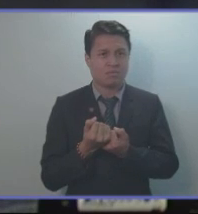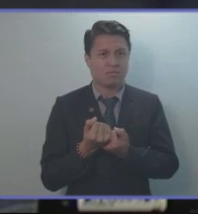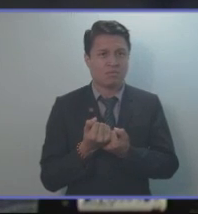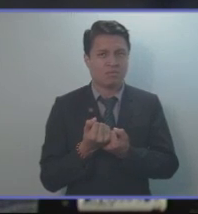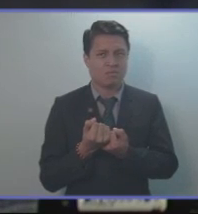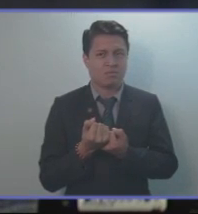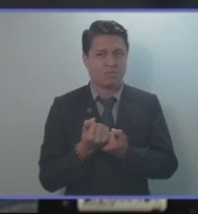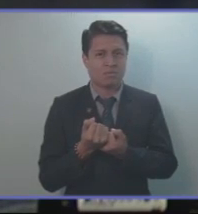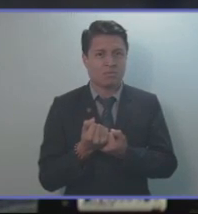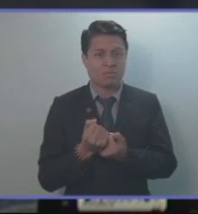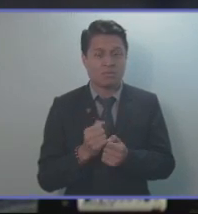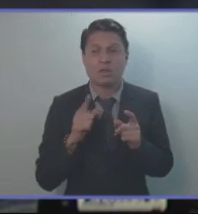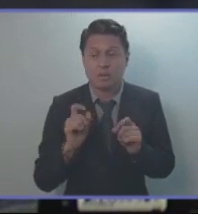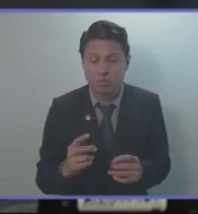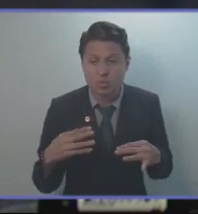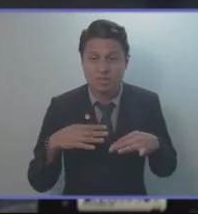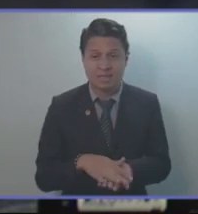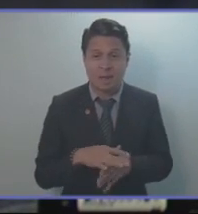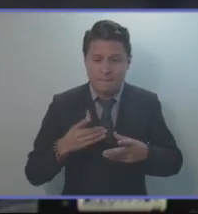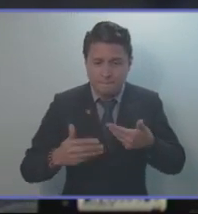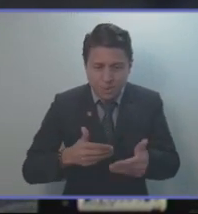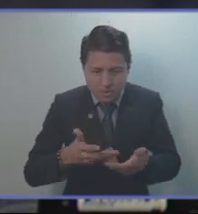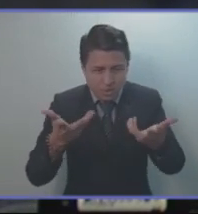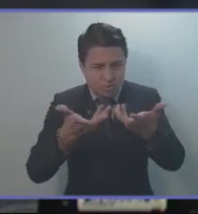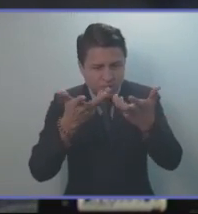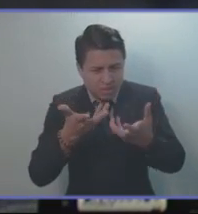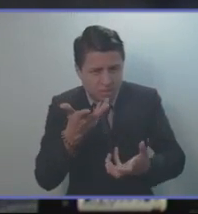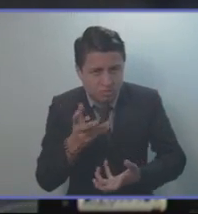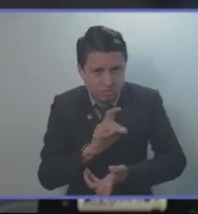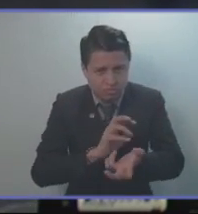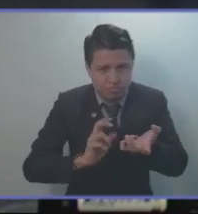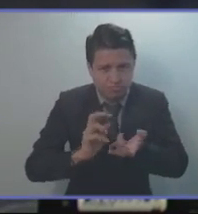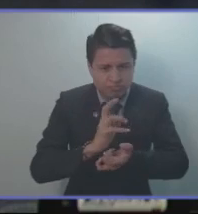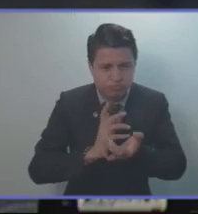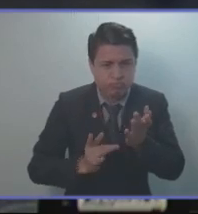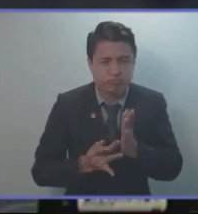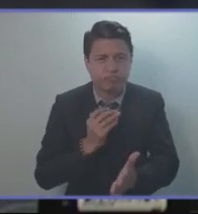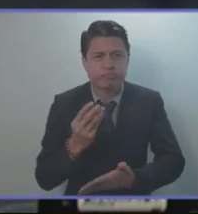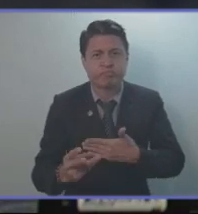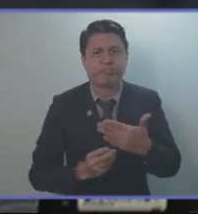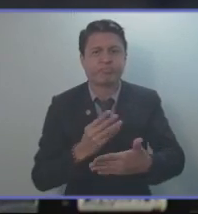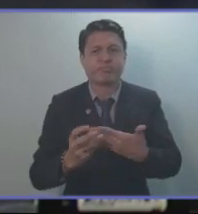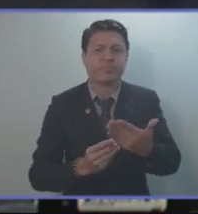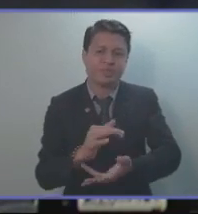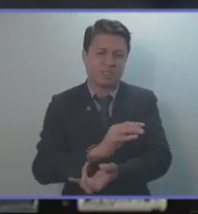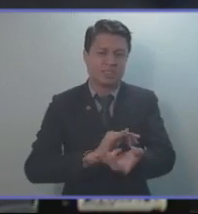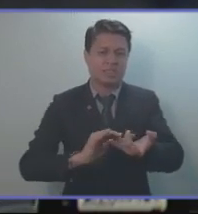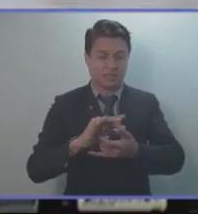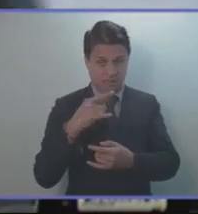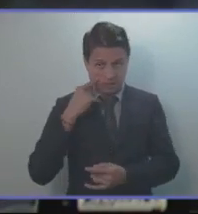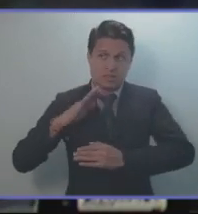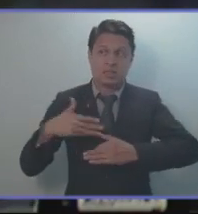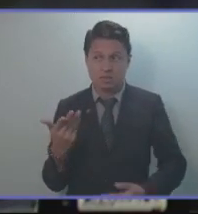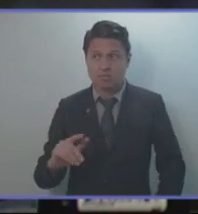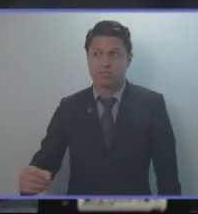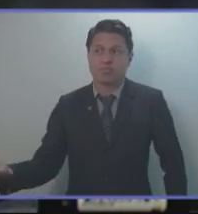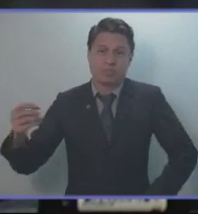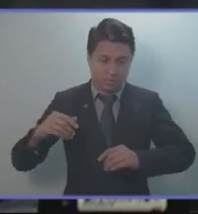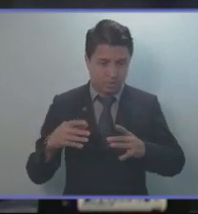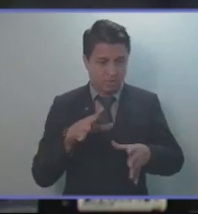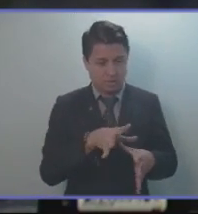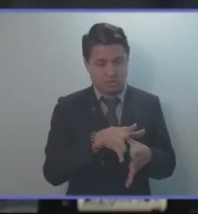que participan en la investigación técnica, tecnológica y científica y después transmiten